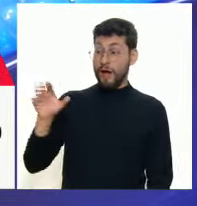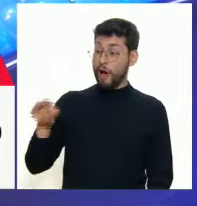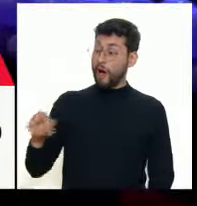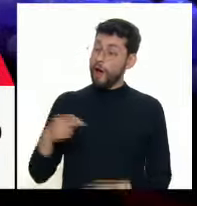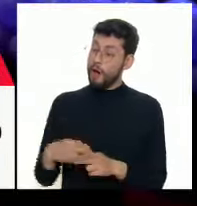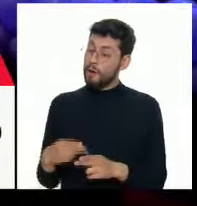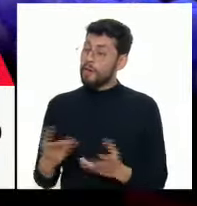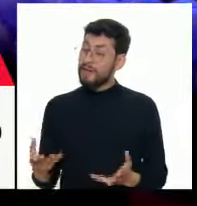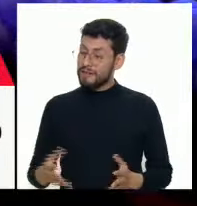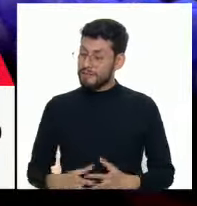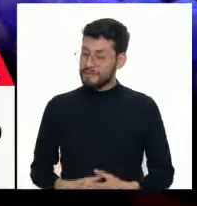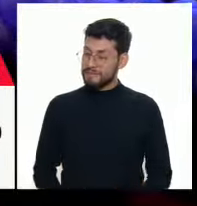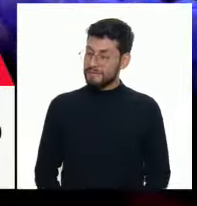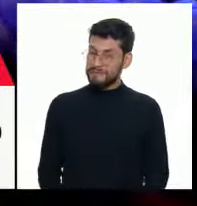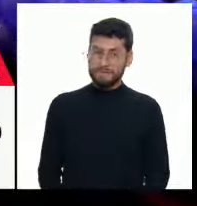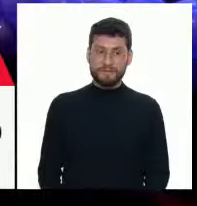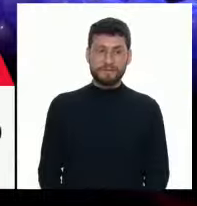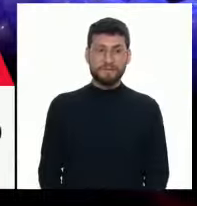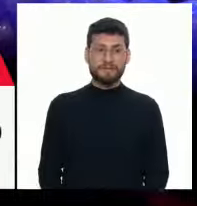¿Cuál es tu nombre?